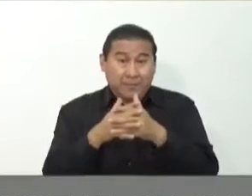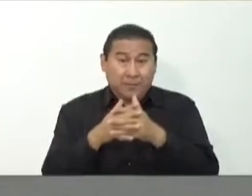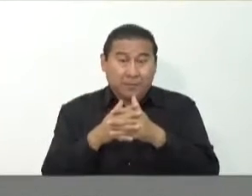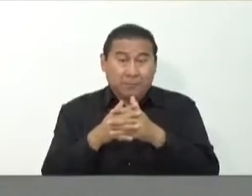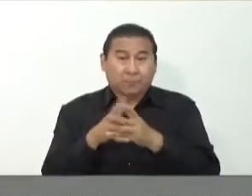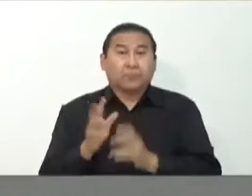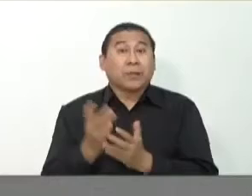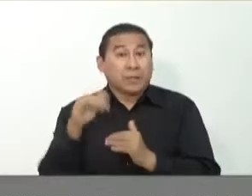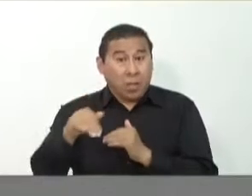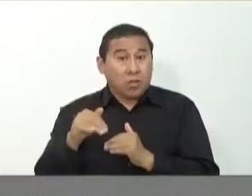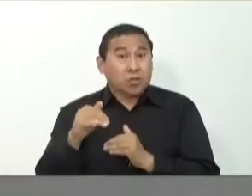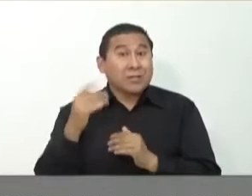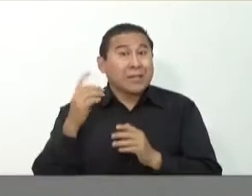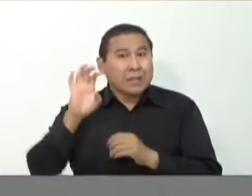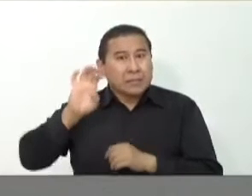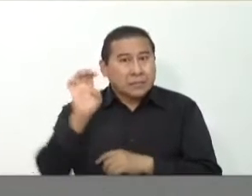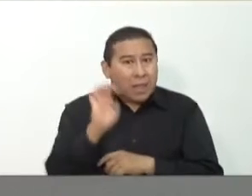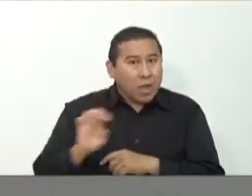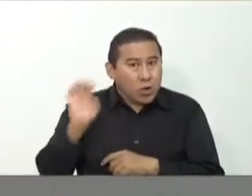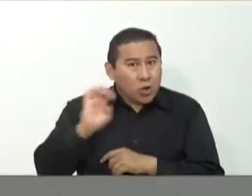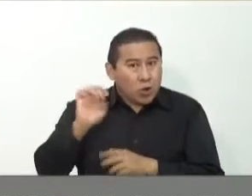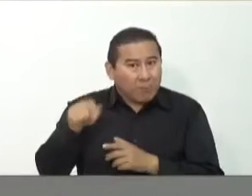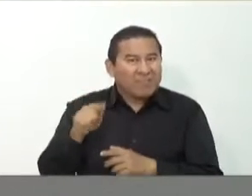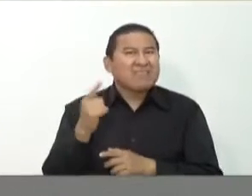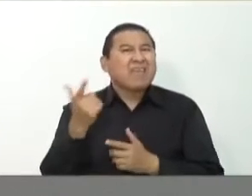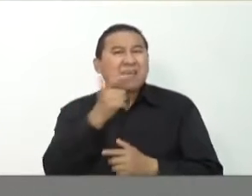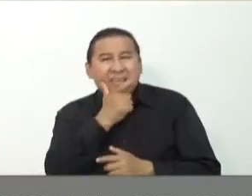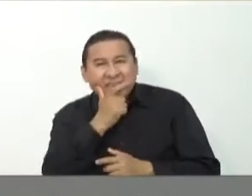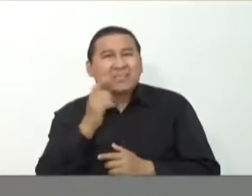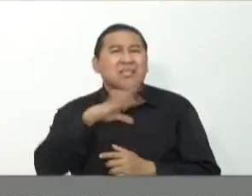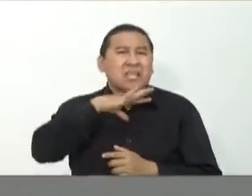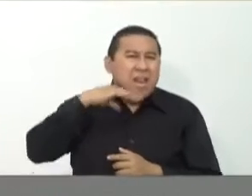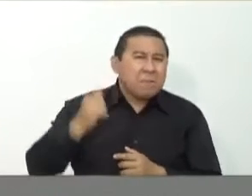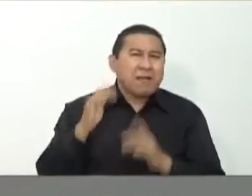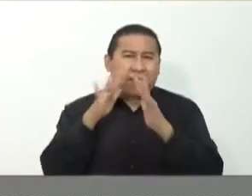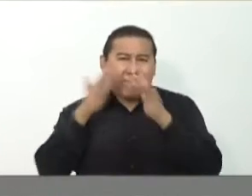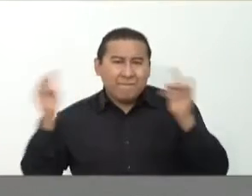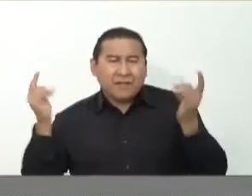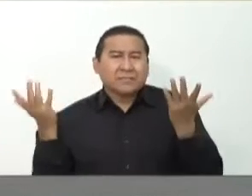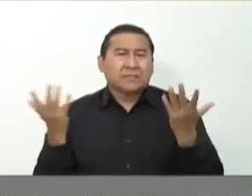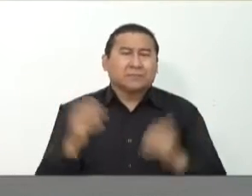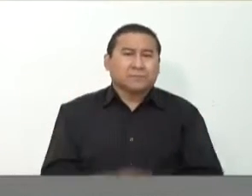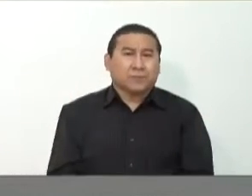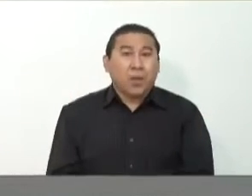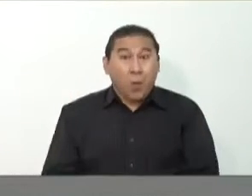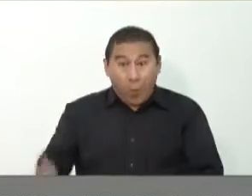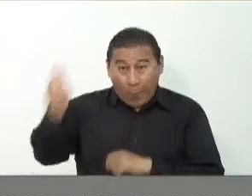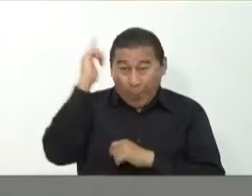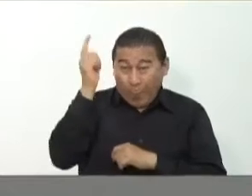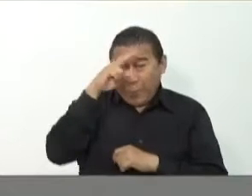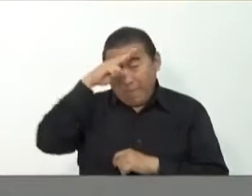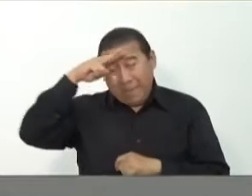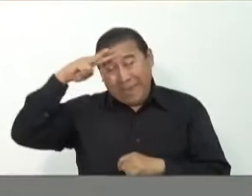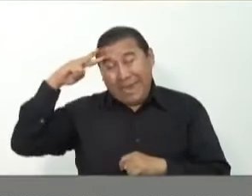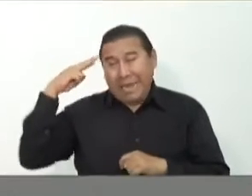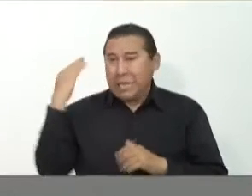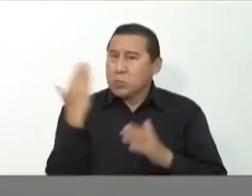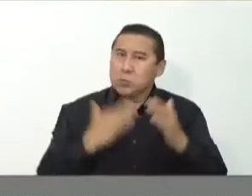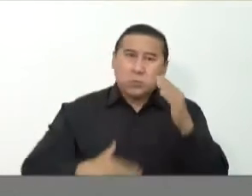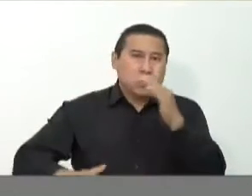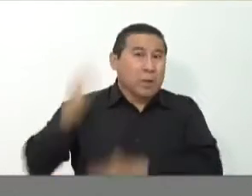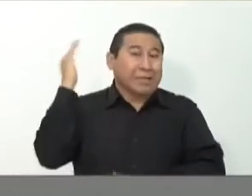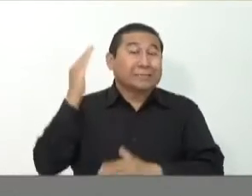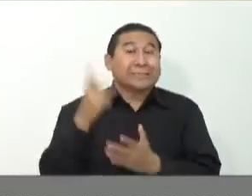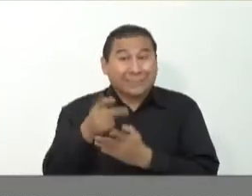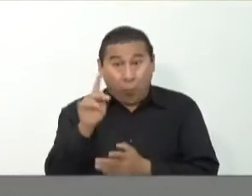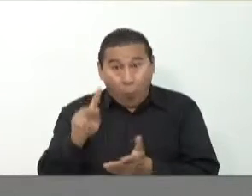temporada alta del turismo europeo de españa de inglaterra de alemania de francia así que esperamos un gran verano también es el regreso de sus